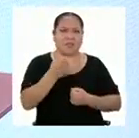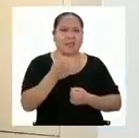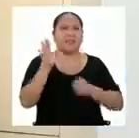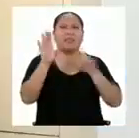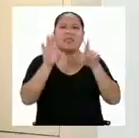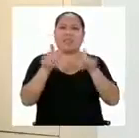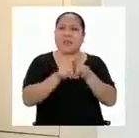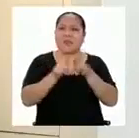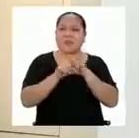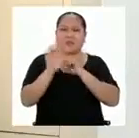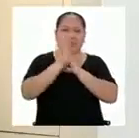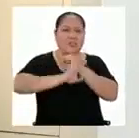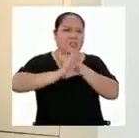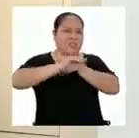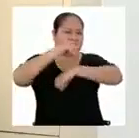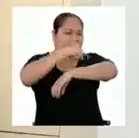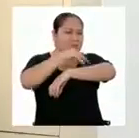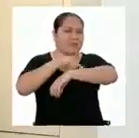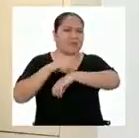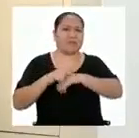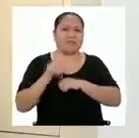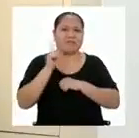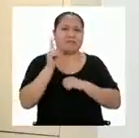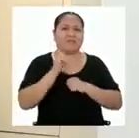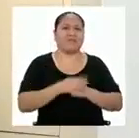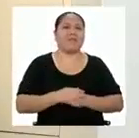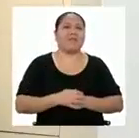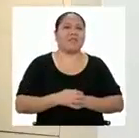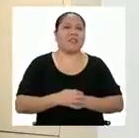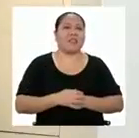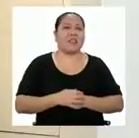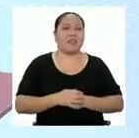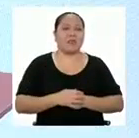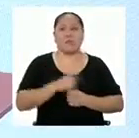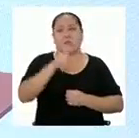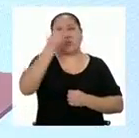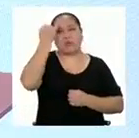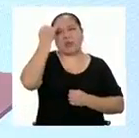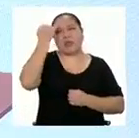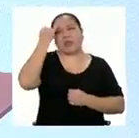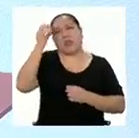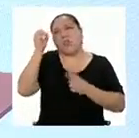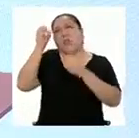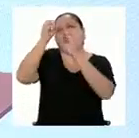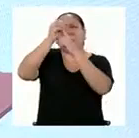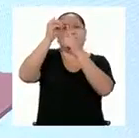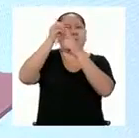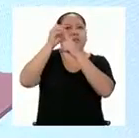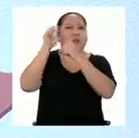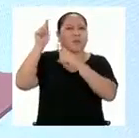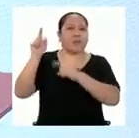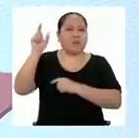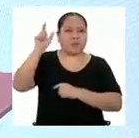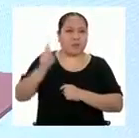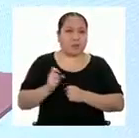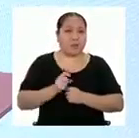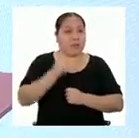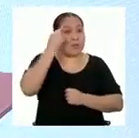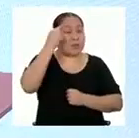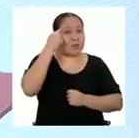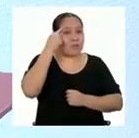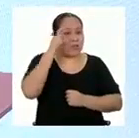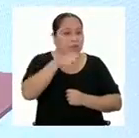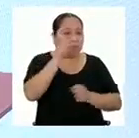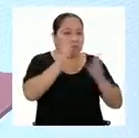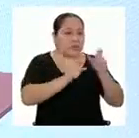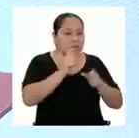repelente. De acuerdo con lo que indicas, ¿podrías establecer cuál es la intención del autor? Pienso que la intención del autor es que las personas